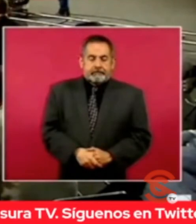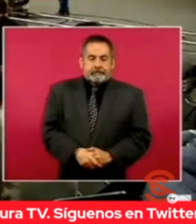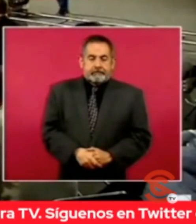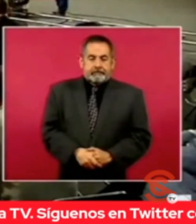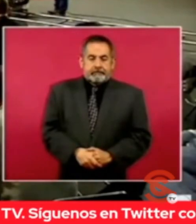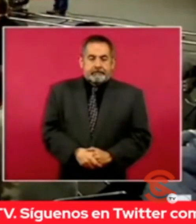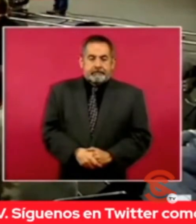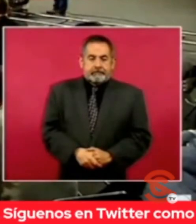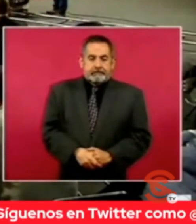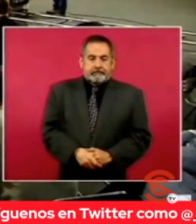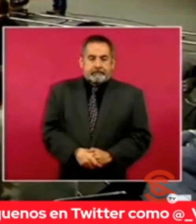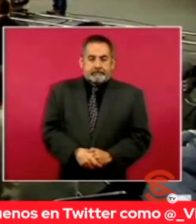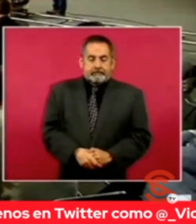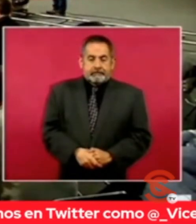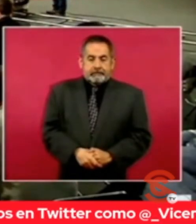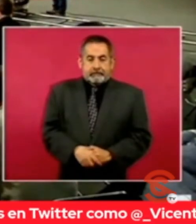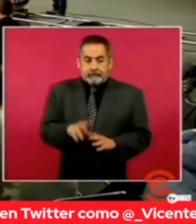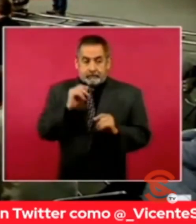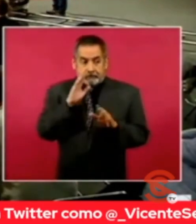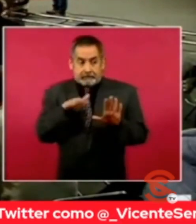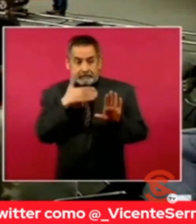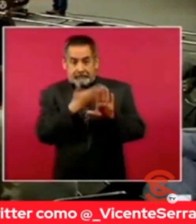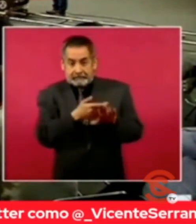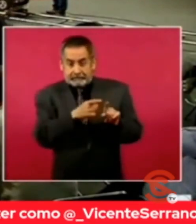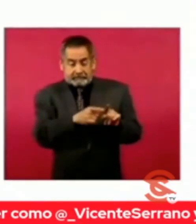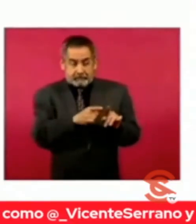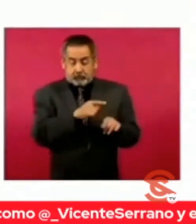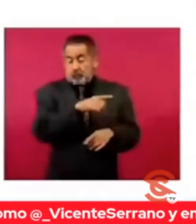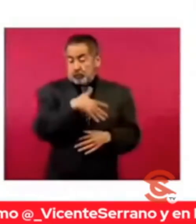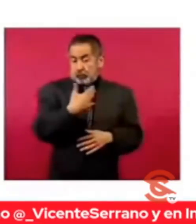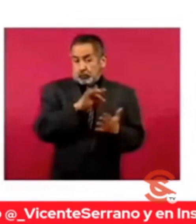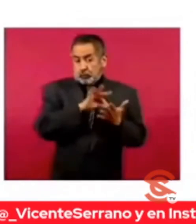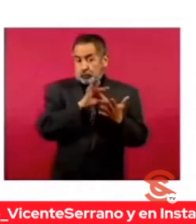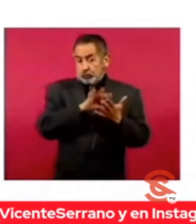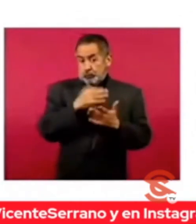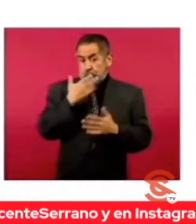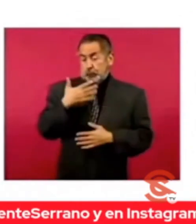Cuando salió sobre la planta de Tesla, que no la quiero afectar porque está muy bien posicionada.